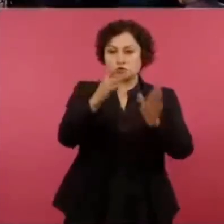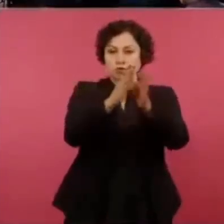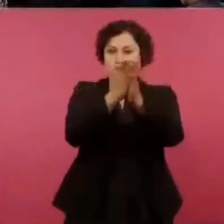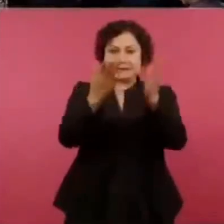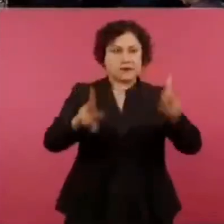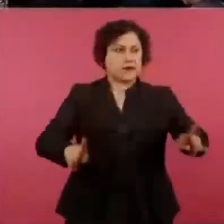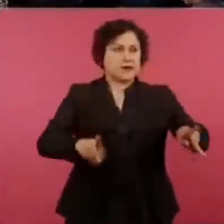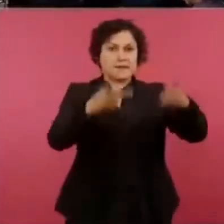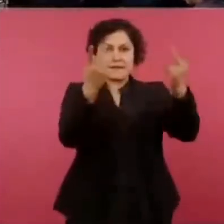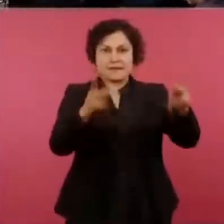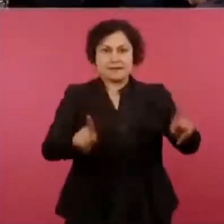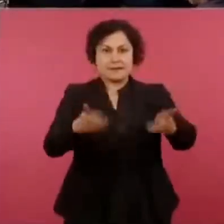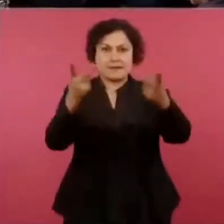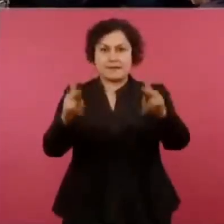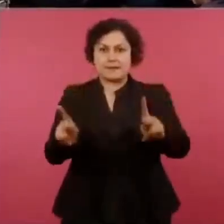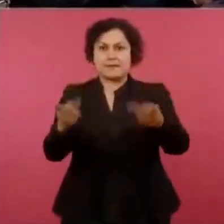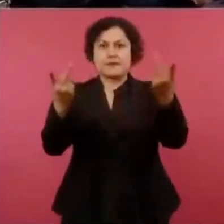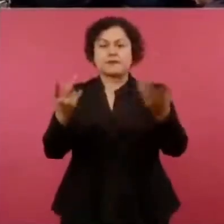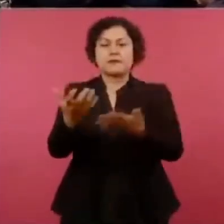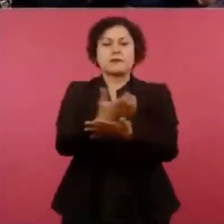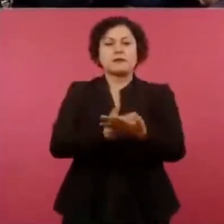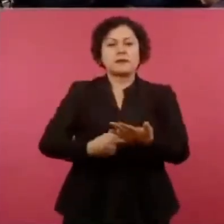¿cuántos ejemplares vendidos?